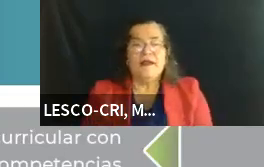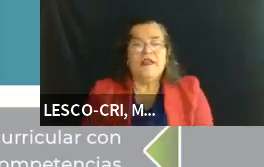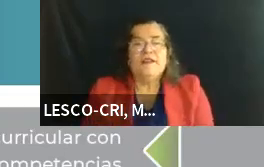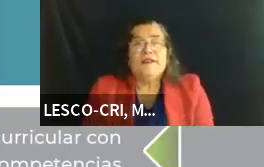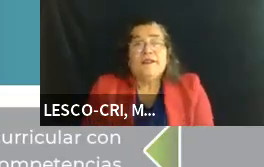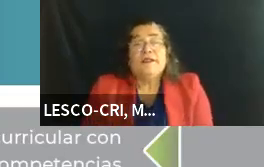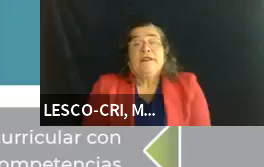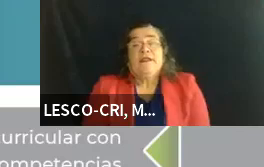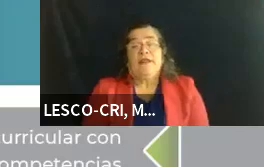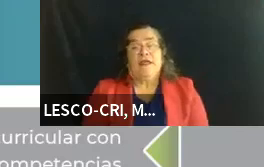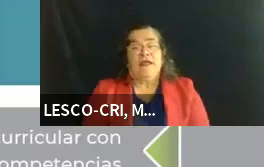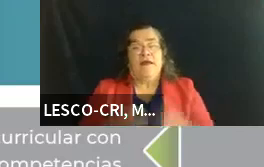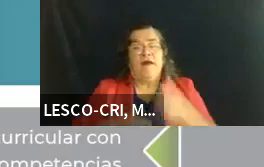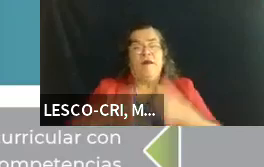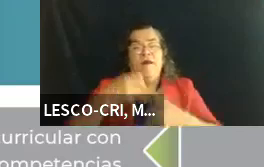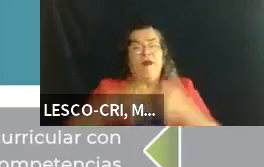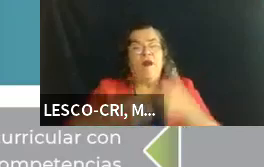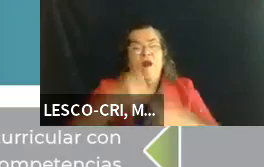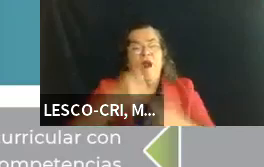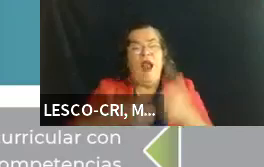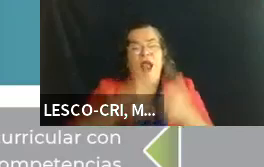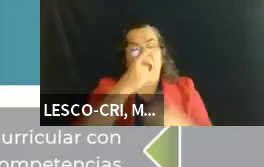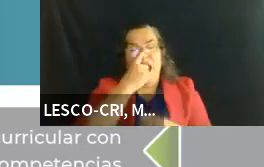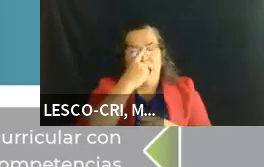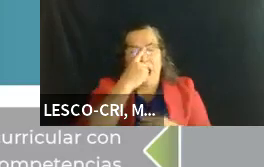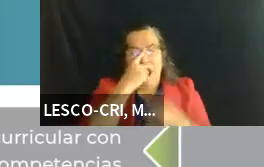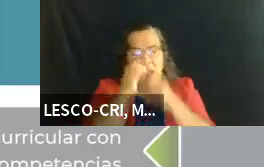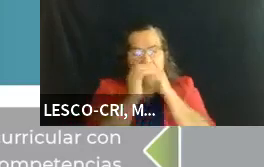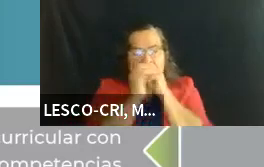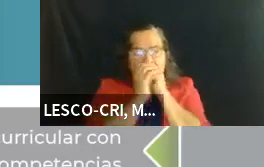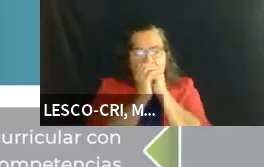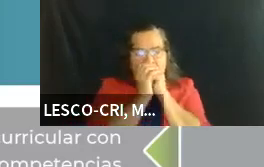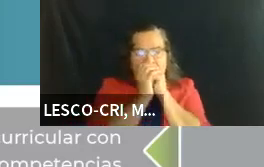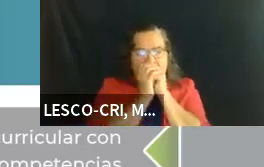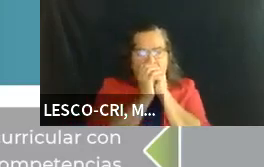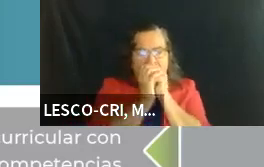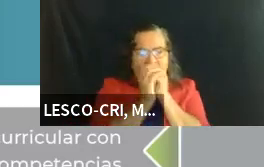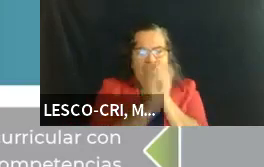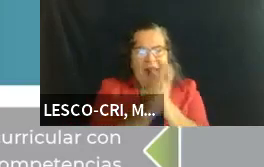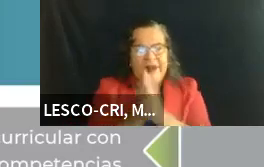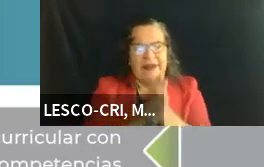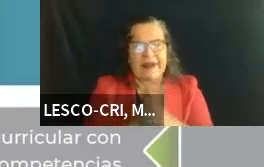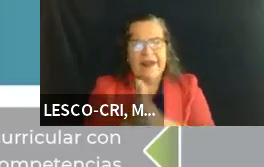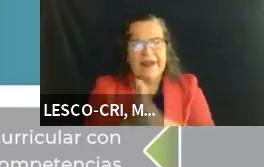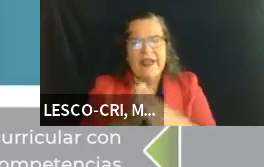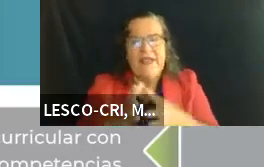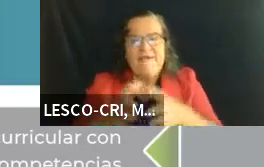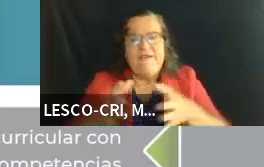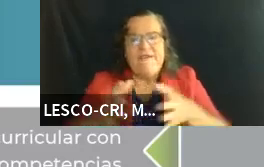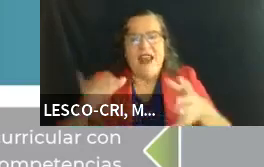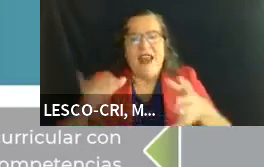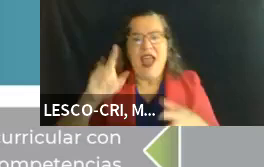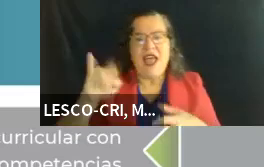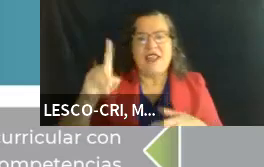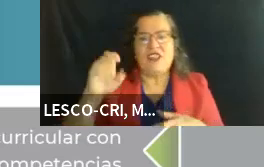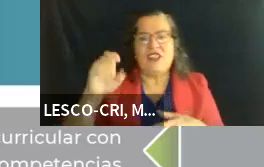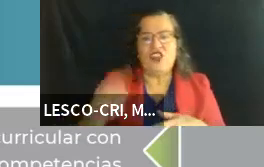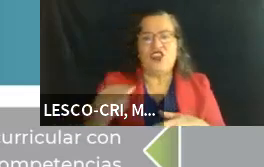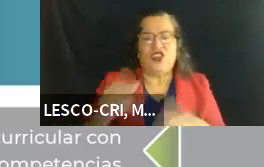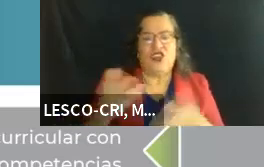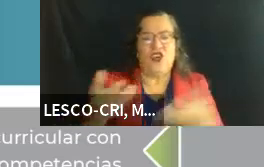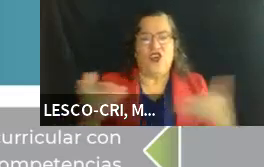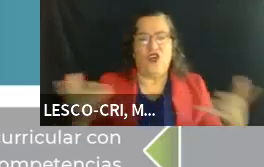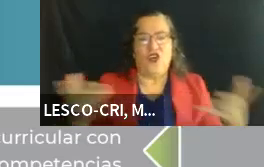del currículum, ¿no? Un currículum que hoy todavía prevalece en muchas universidades, organizado en